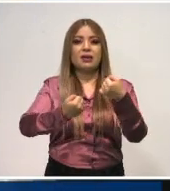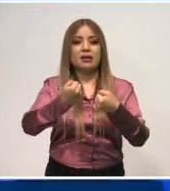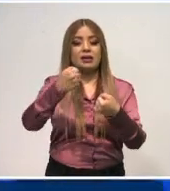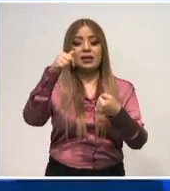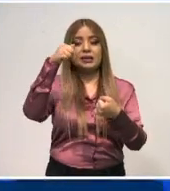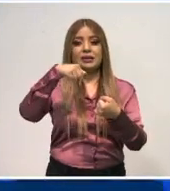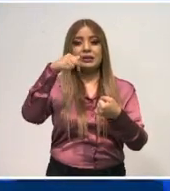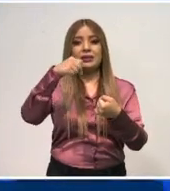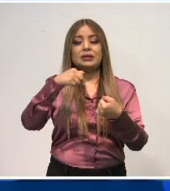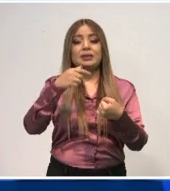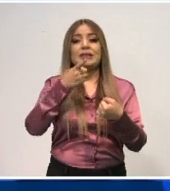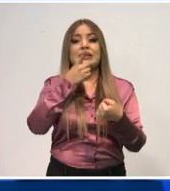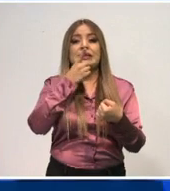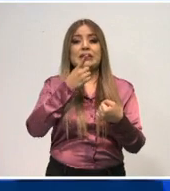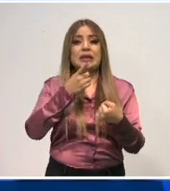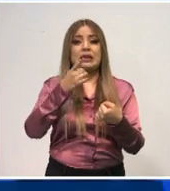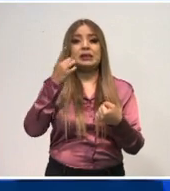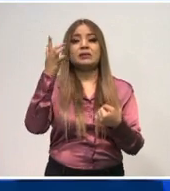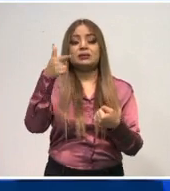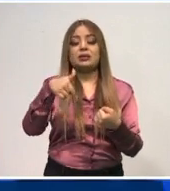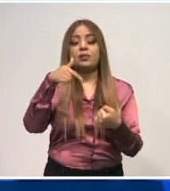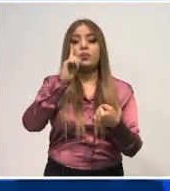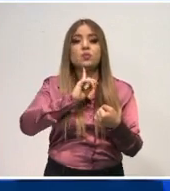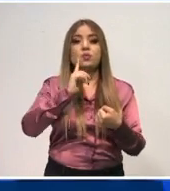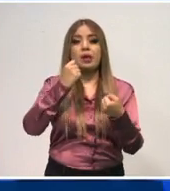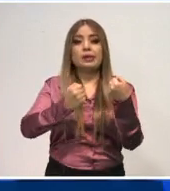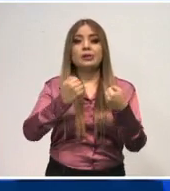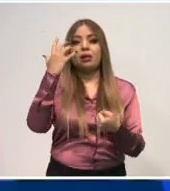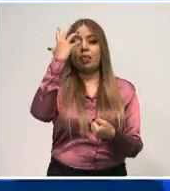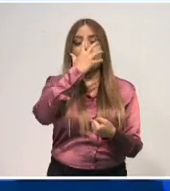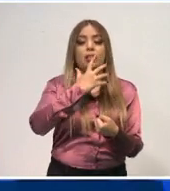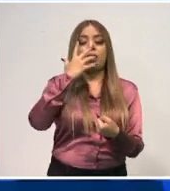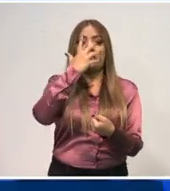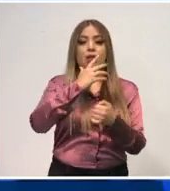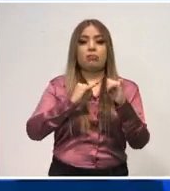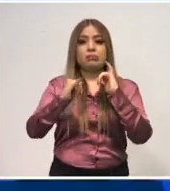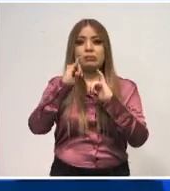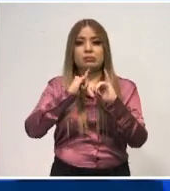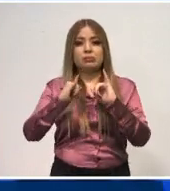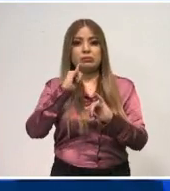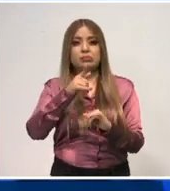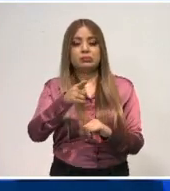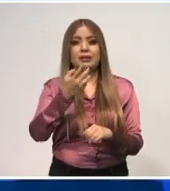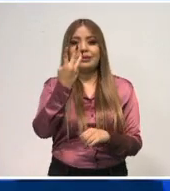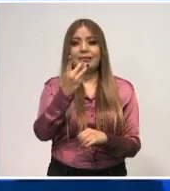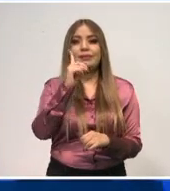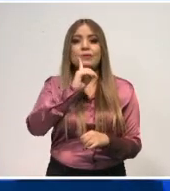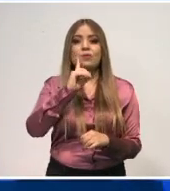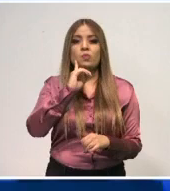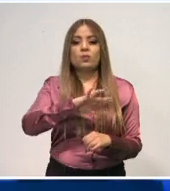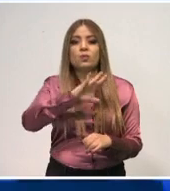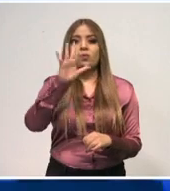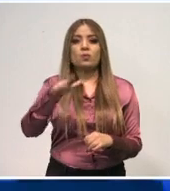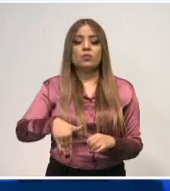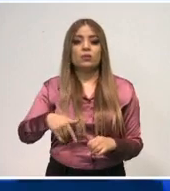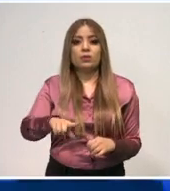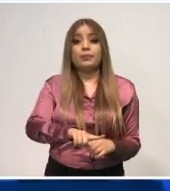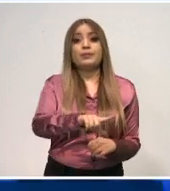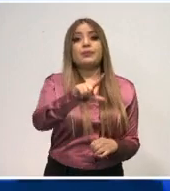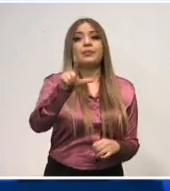encontraba presuntamente en estado de ebriedad, Valeria. Lamentable esta situación. 3 mujeres fallecen luego